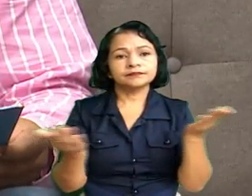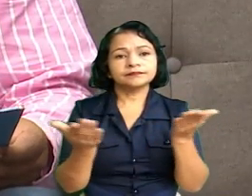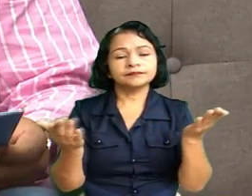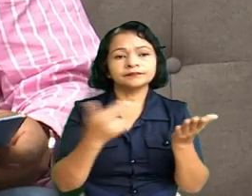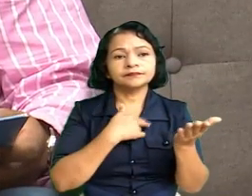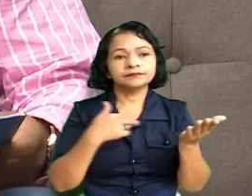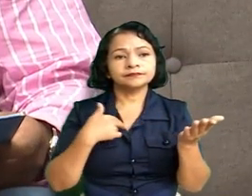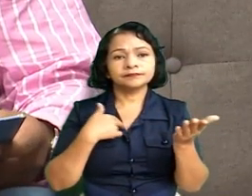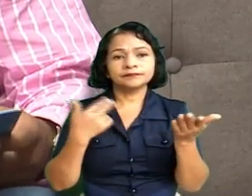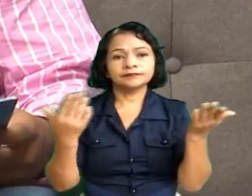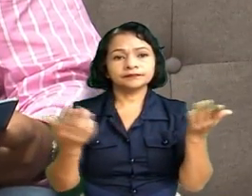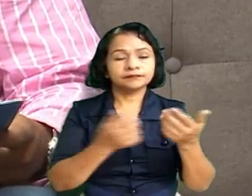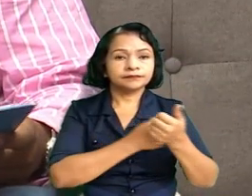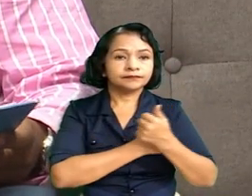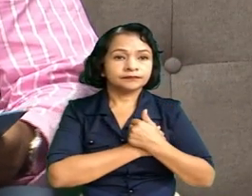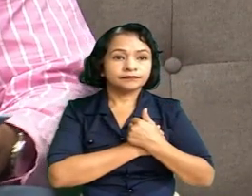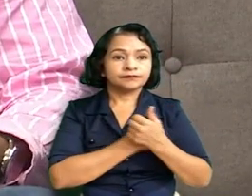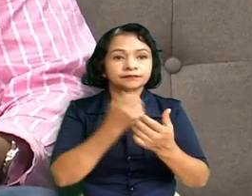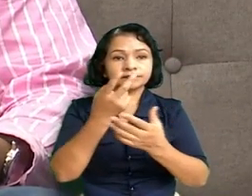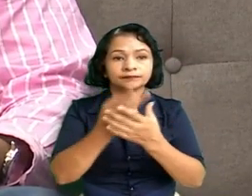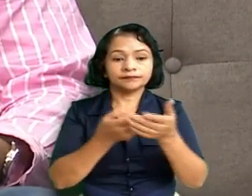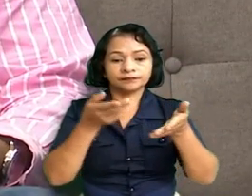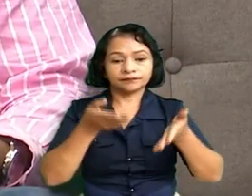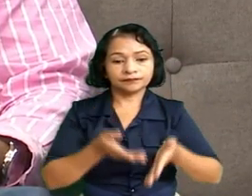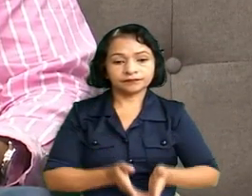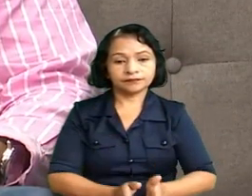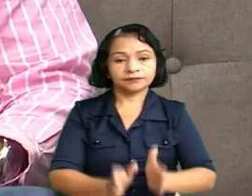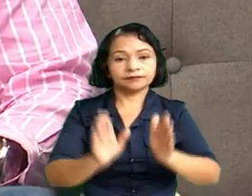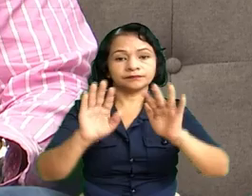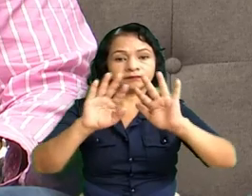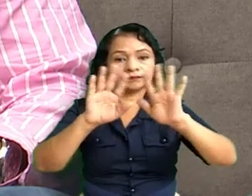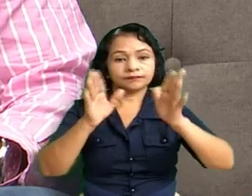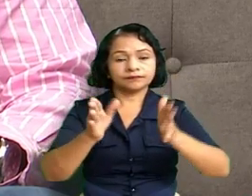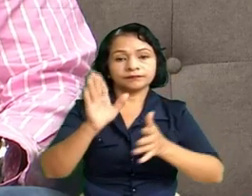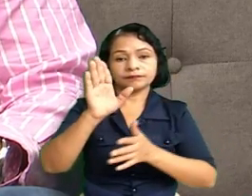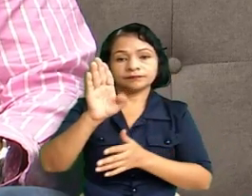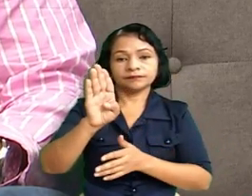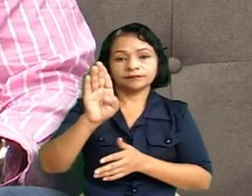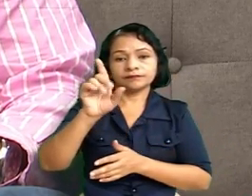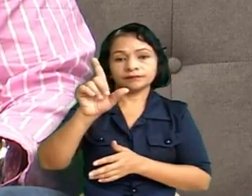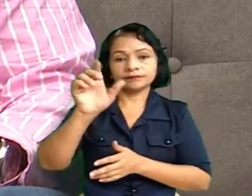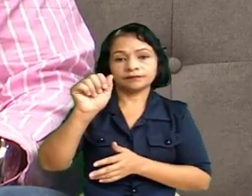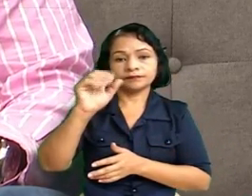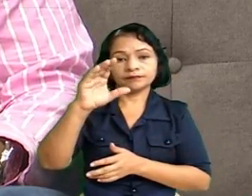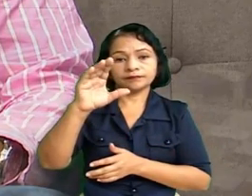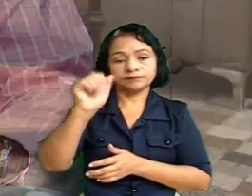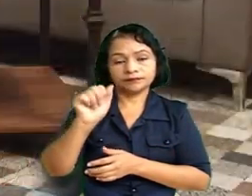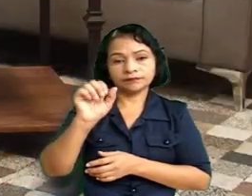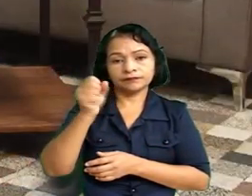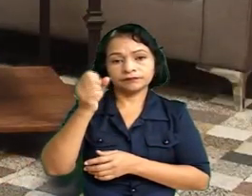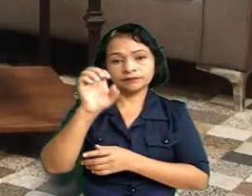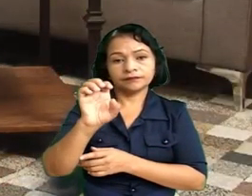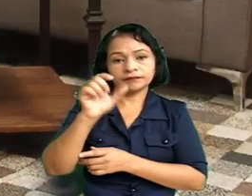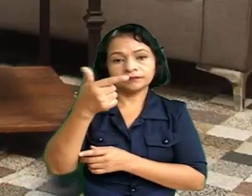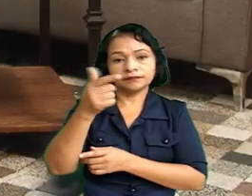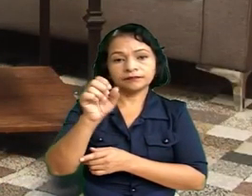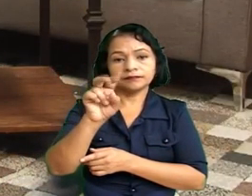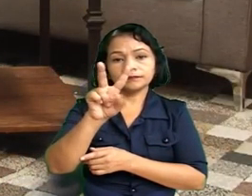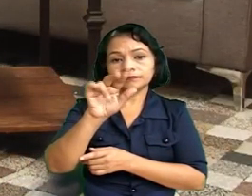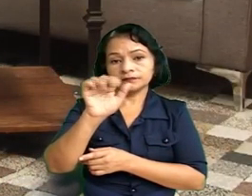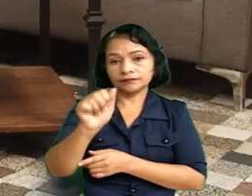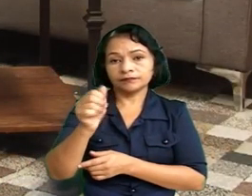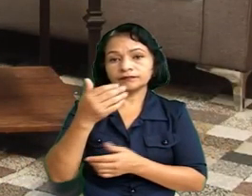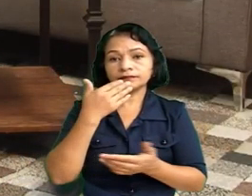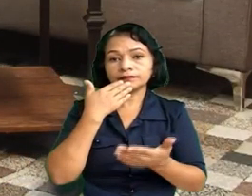fruto de ese amor, ellos dos procrearon una hija, Blanca Segovia, que le hemos visto en algunos medios de comunicación. Agradezco a